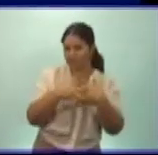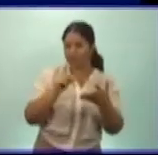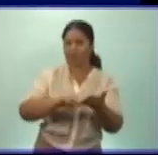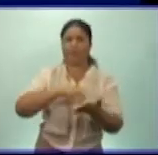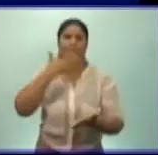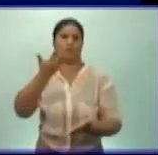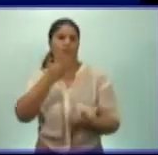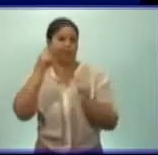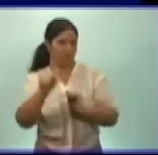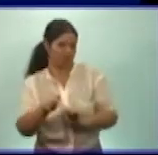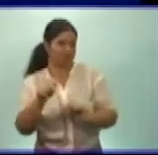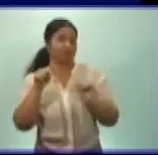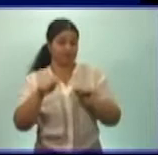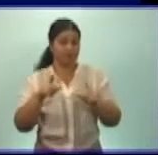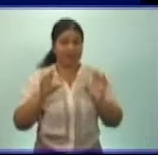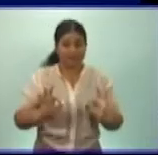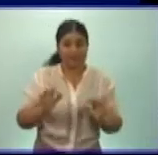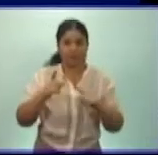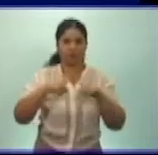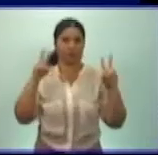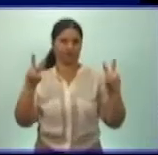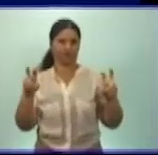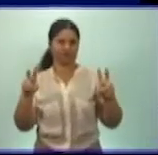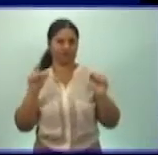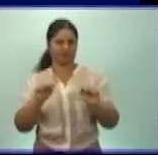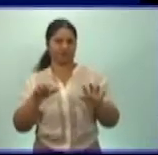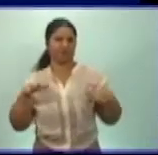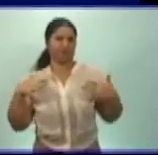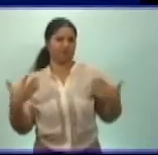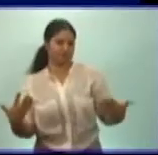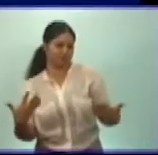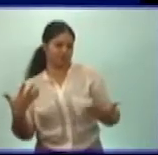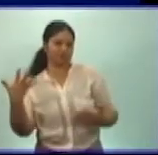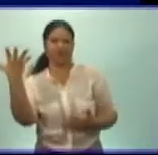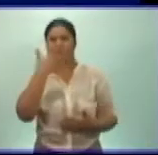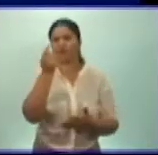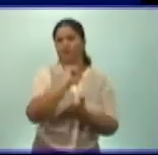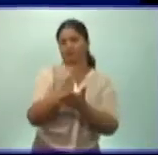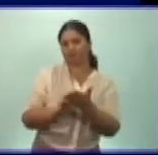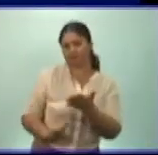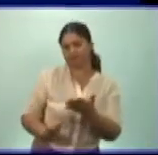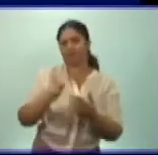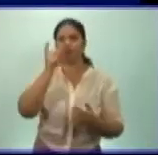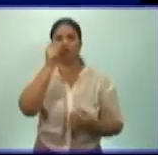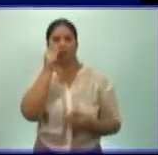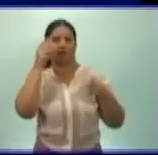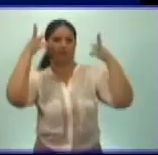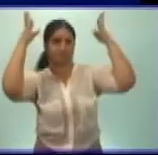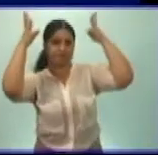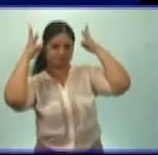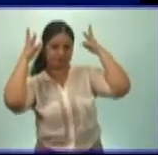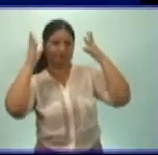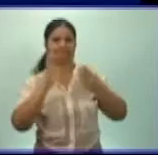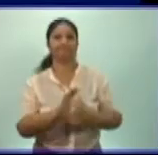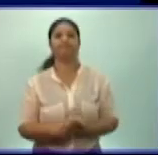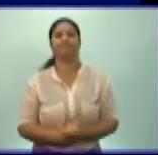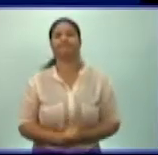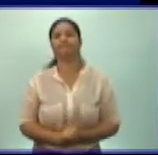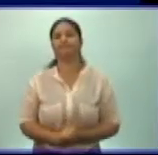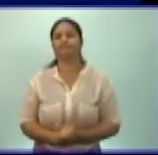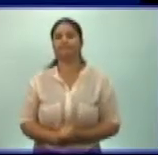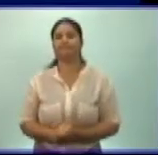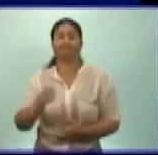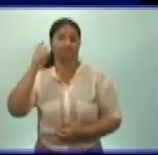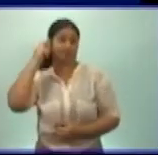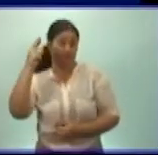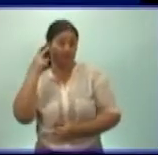trabajar. Esto es una expresión pronunciada por un gran príncipe al rey de Francia luego de prohibir la puesta en escena de la obra